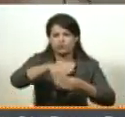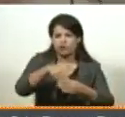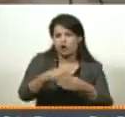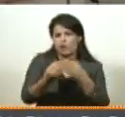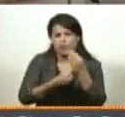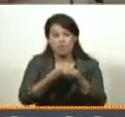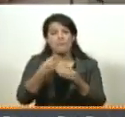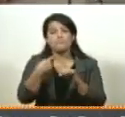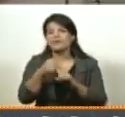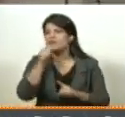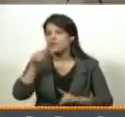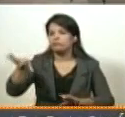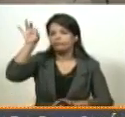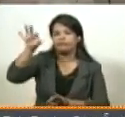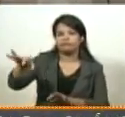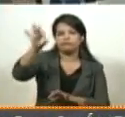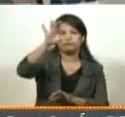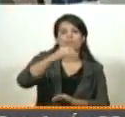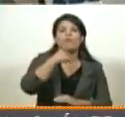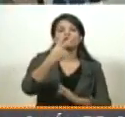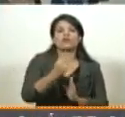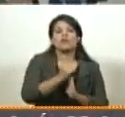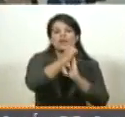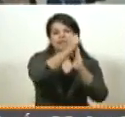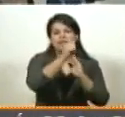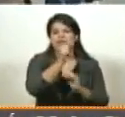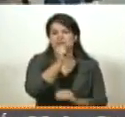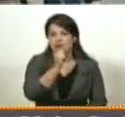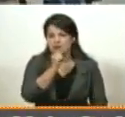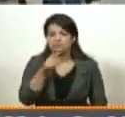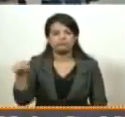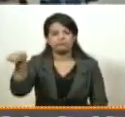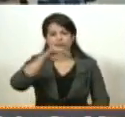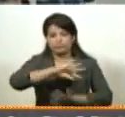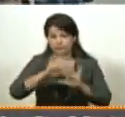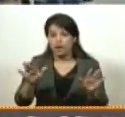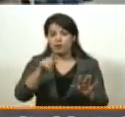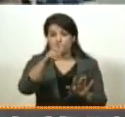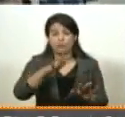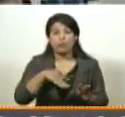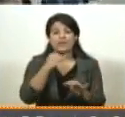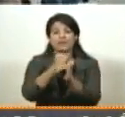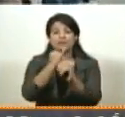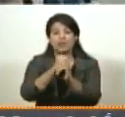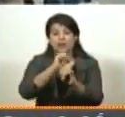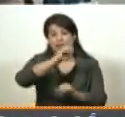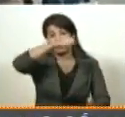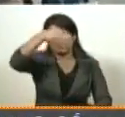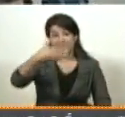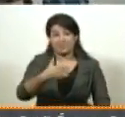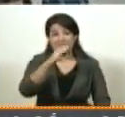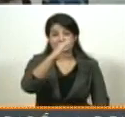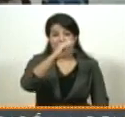los voceros y voceras que quedaron en cada una de esas asambleas. Es decir, eso lo pueden ver en la página del Consejo,